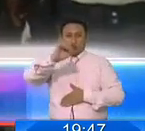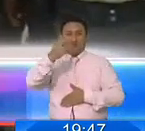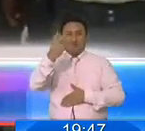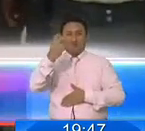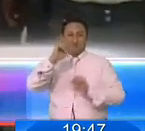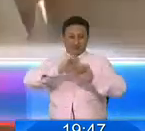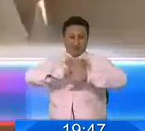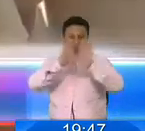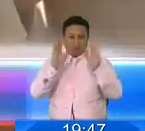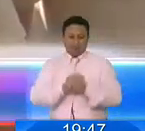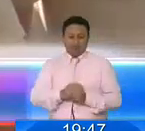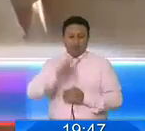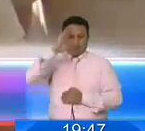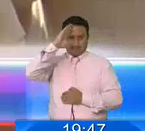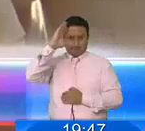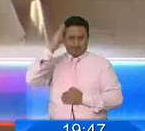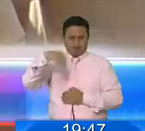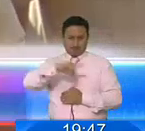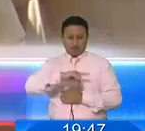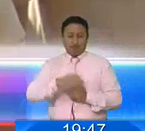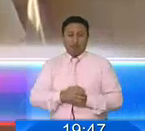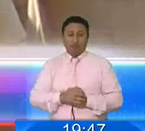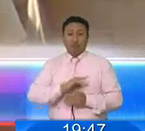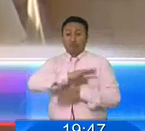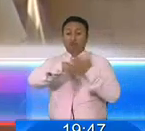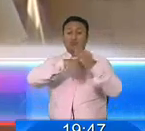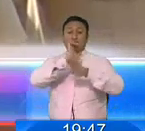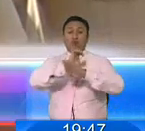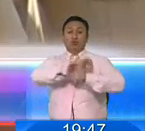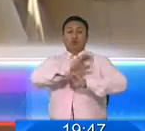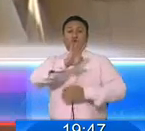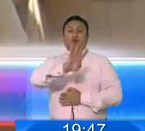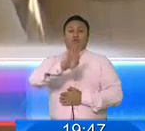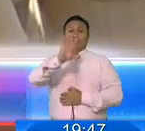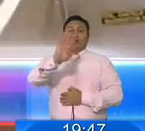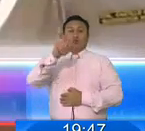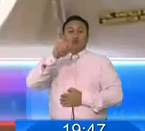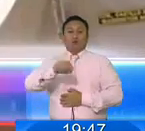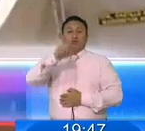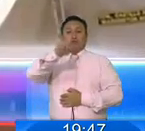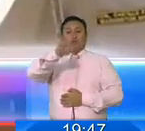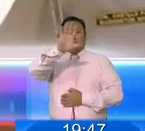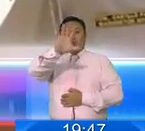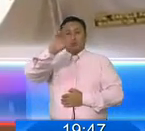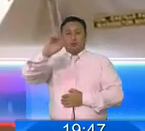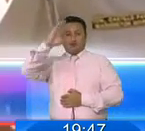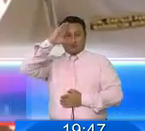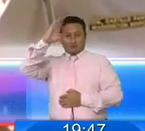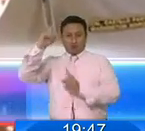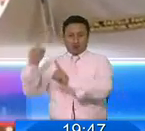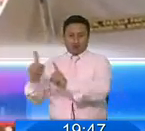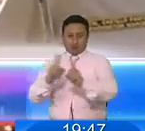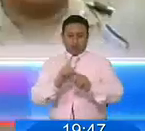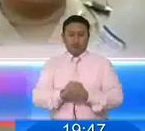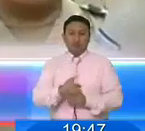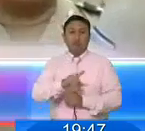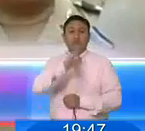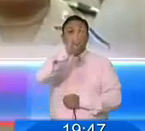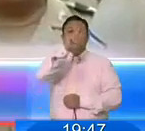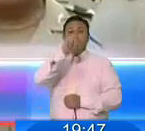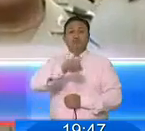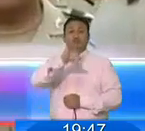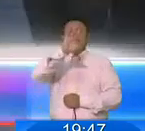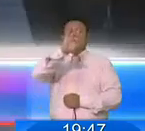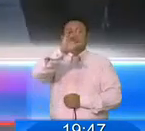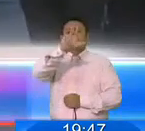la policía nacional ha puesto a disposición en todo el país 44 mil 150 efectivos de los cuales